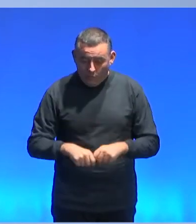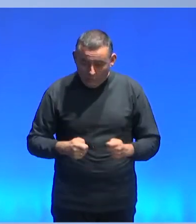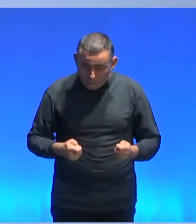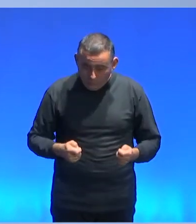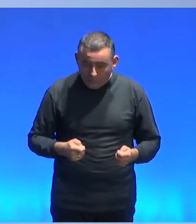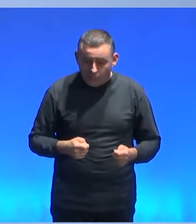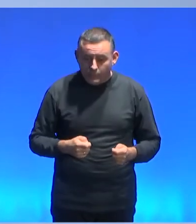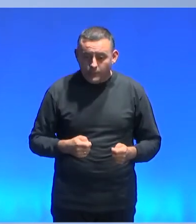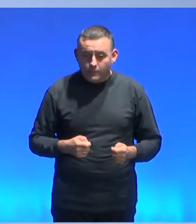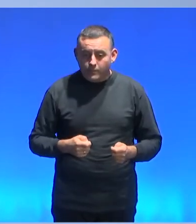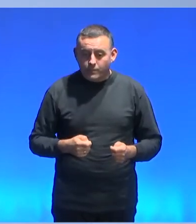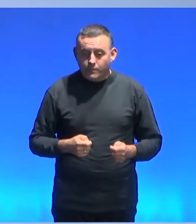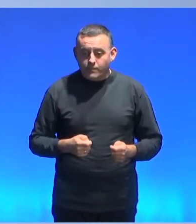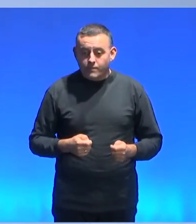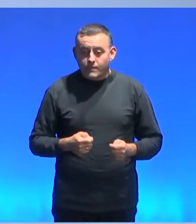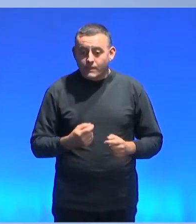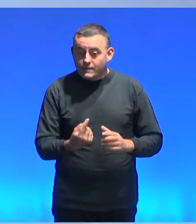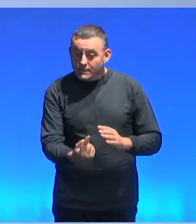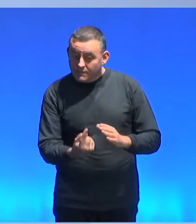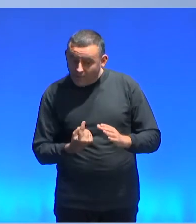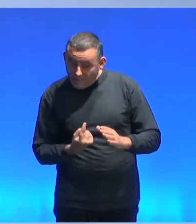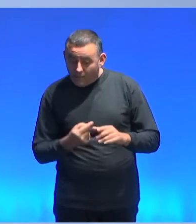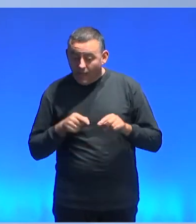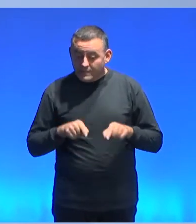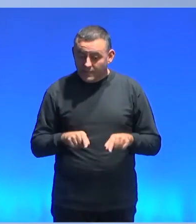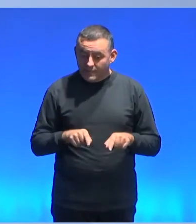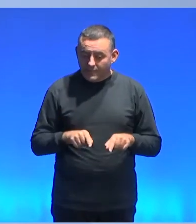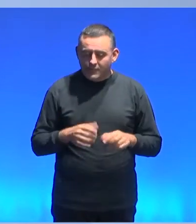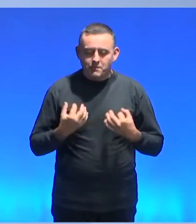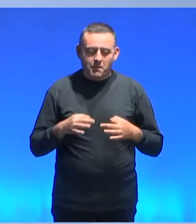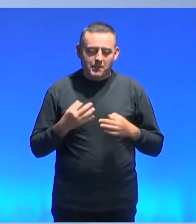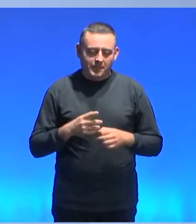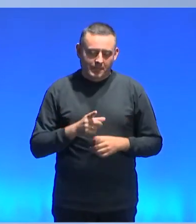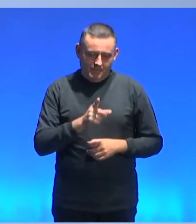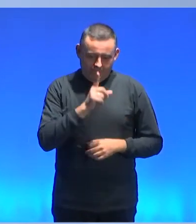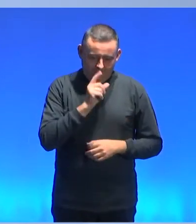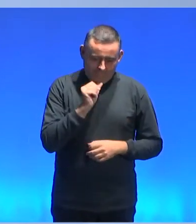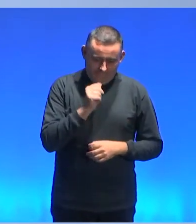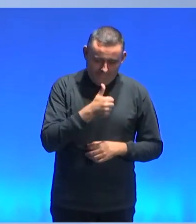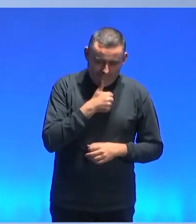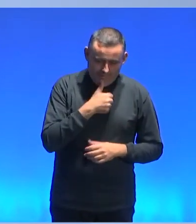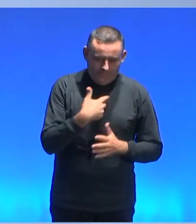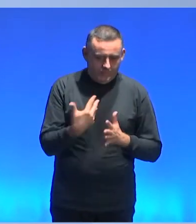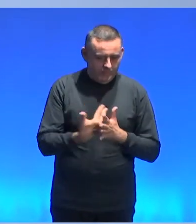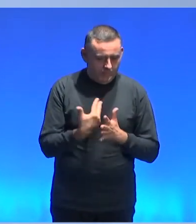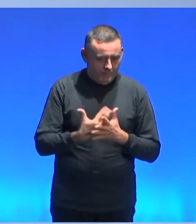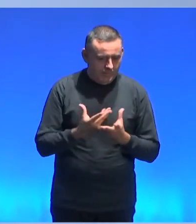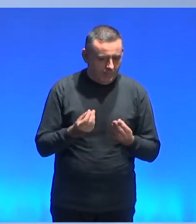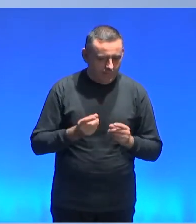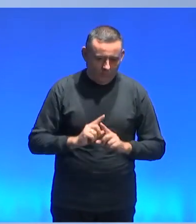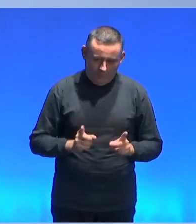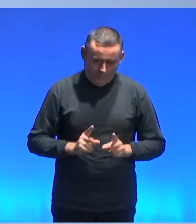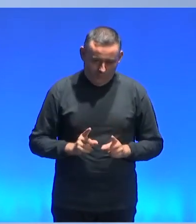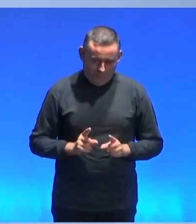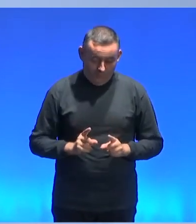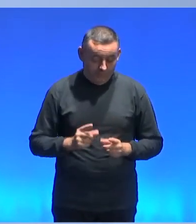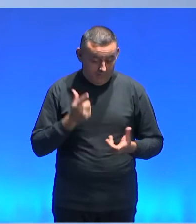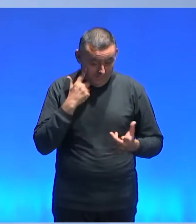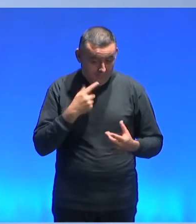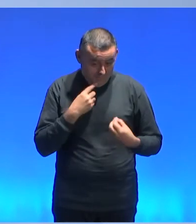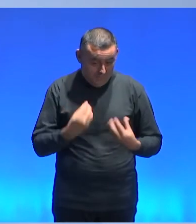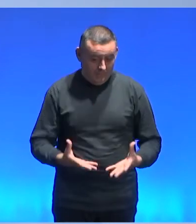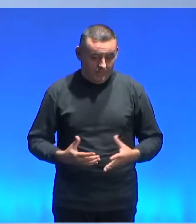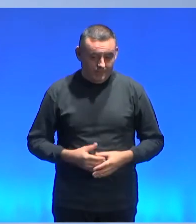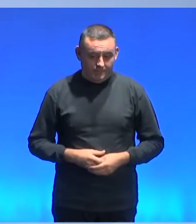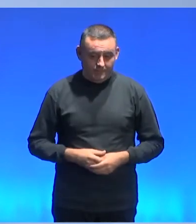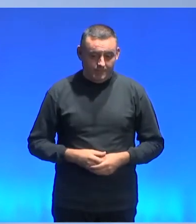es probable que no contarán todo. Y esto significa que han vivido mucho. Y tenemos